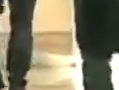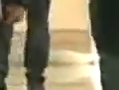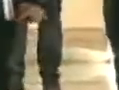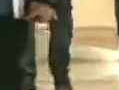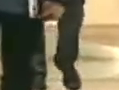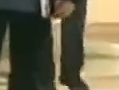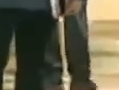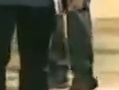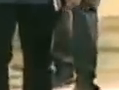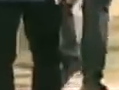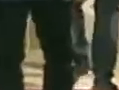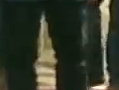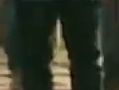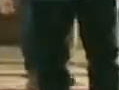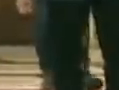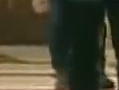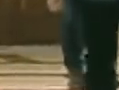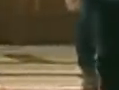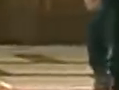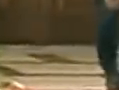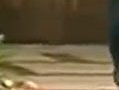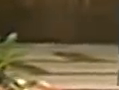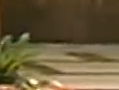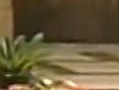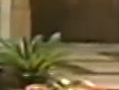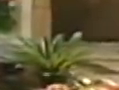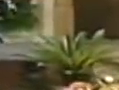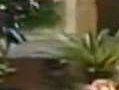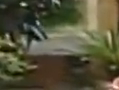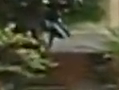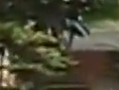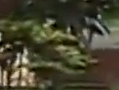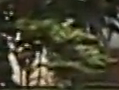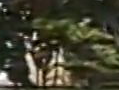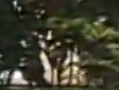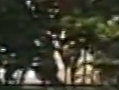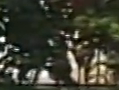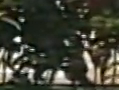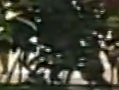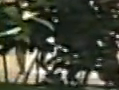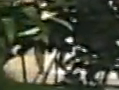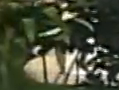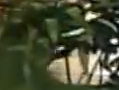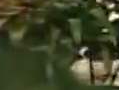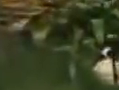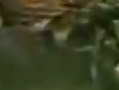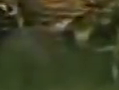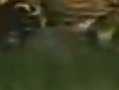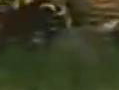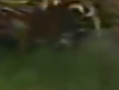de los máximos exponentes de la salsa en el mundo Maelo Ruiz